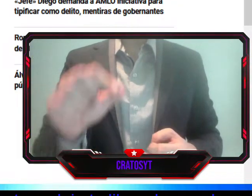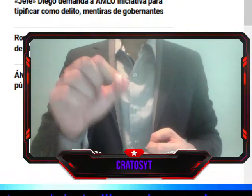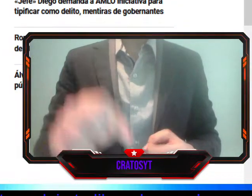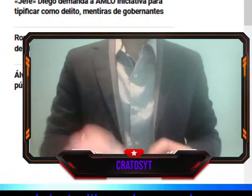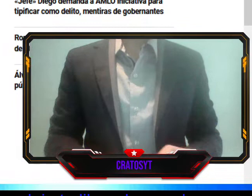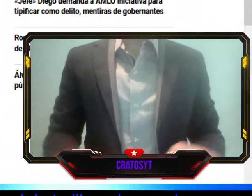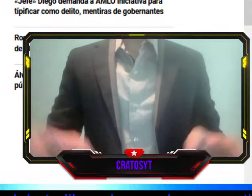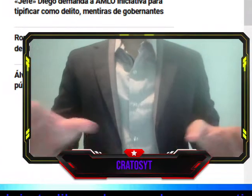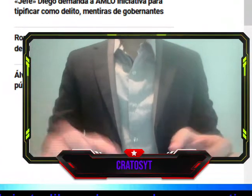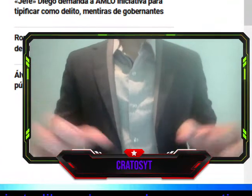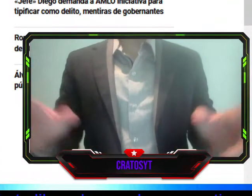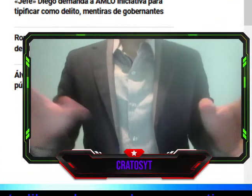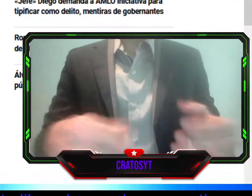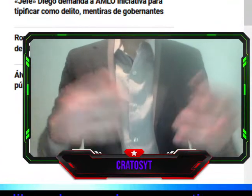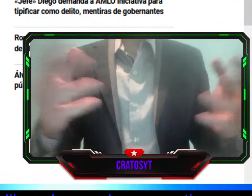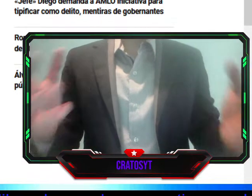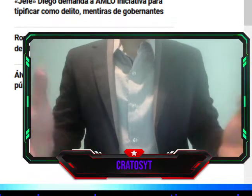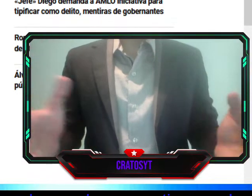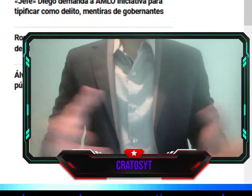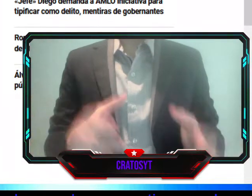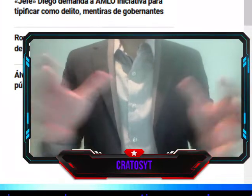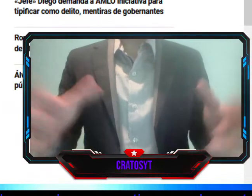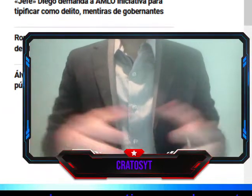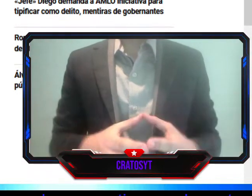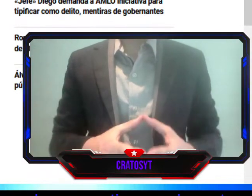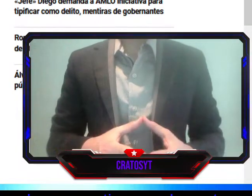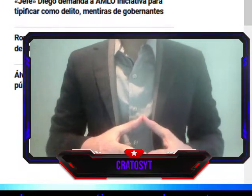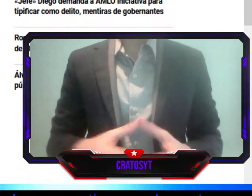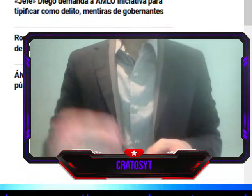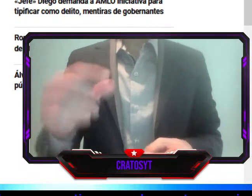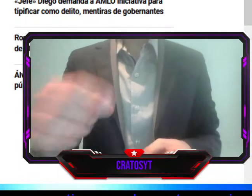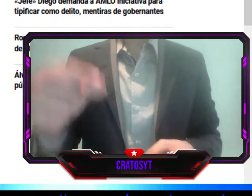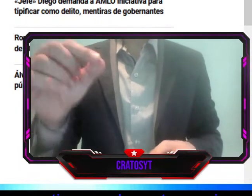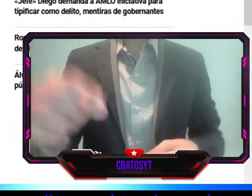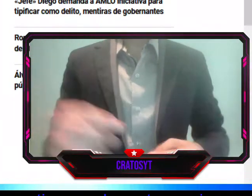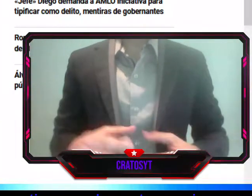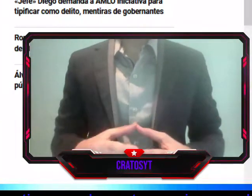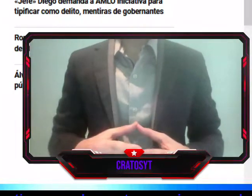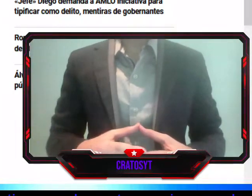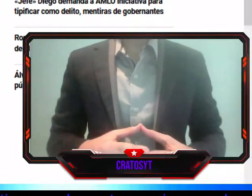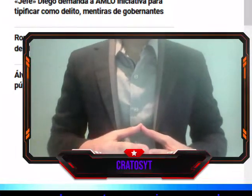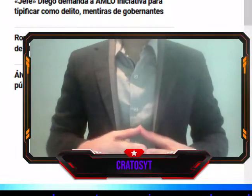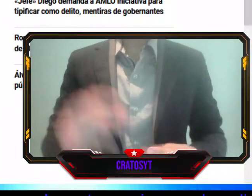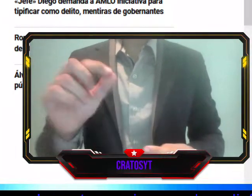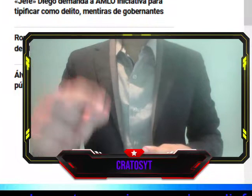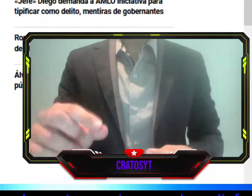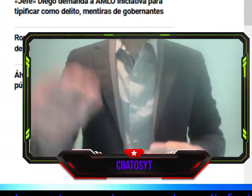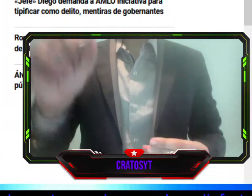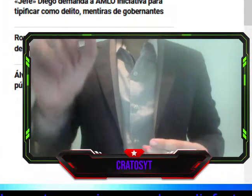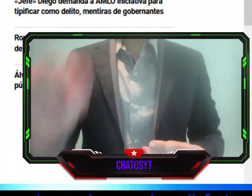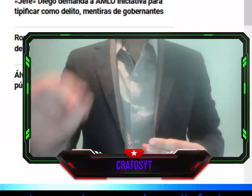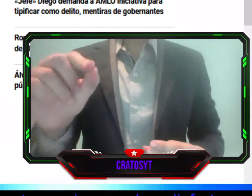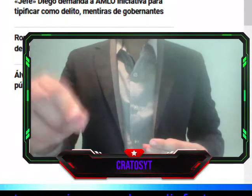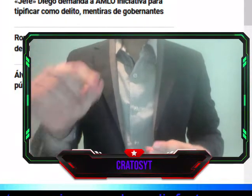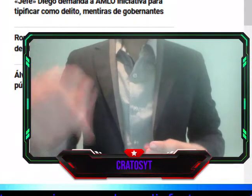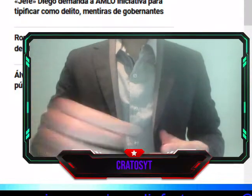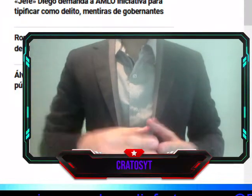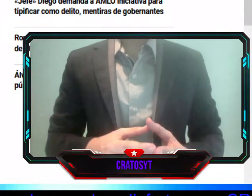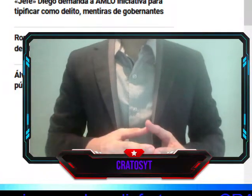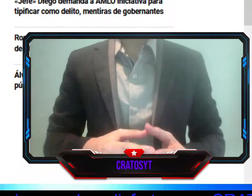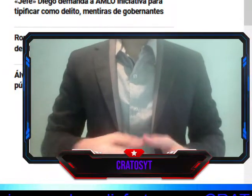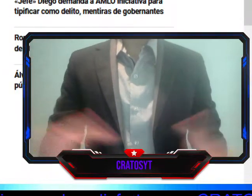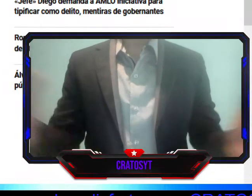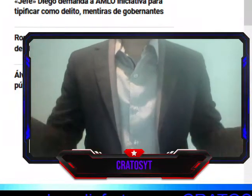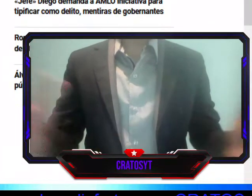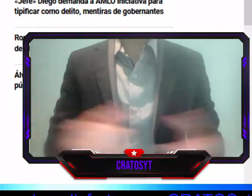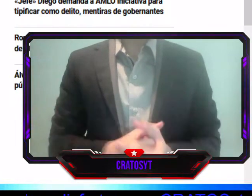razón por la cual se salió de manera voluntaria, entre comillas, de Shams, fue por estas investigaciones donde se les dijo, a ver, si tú sigues haciendo tu